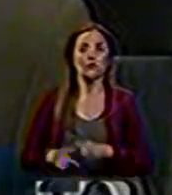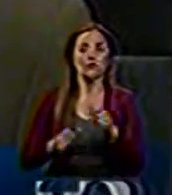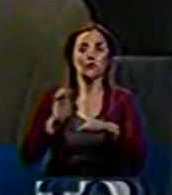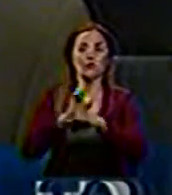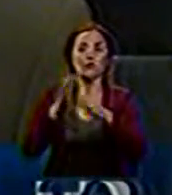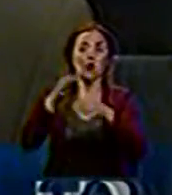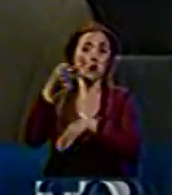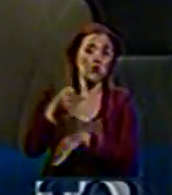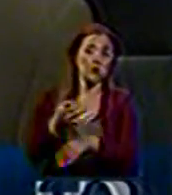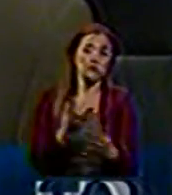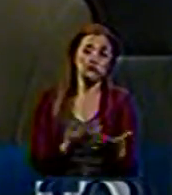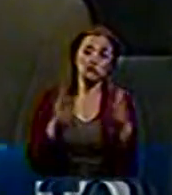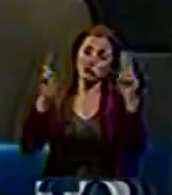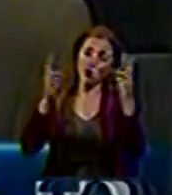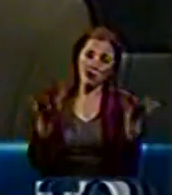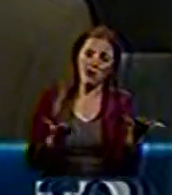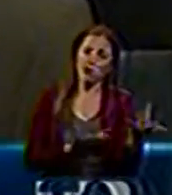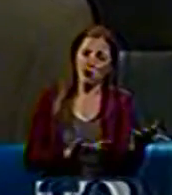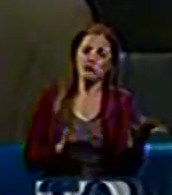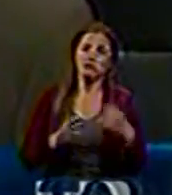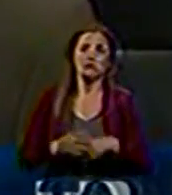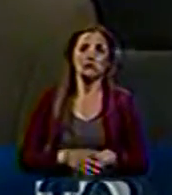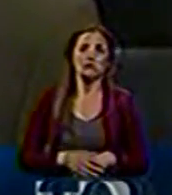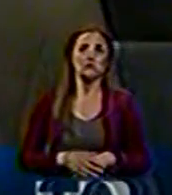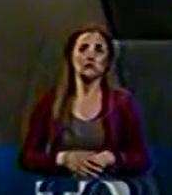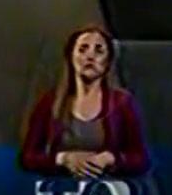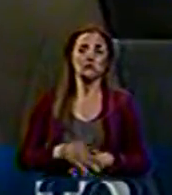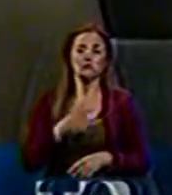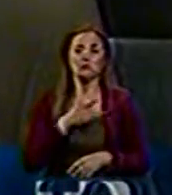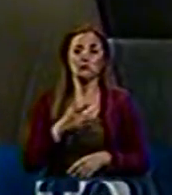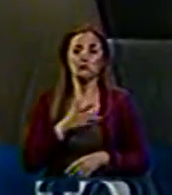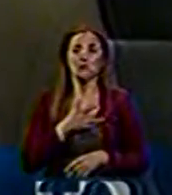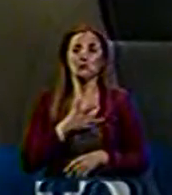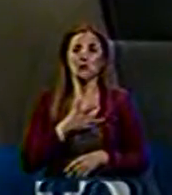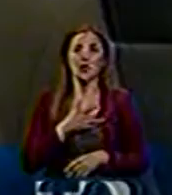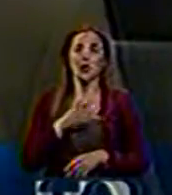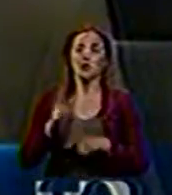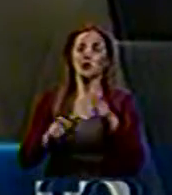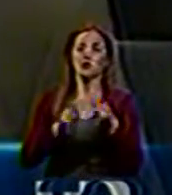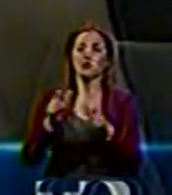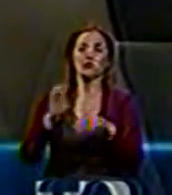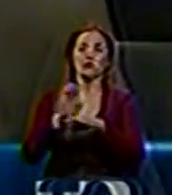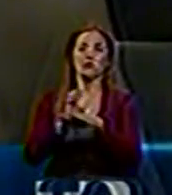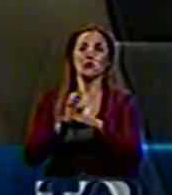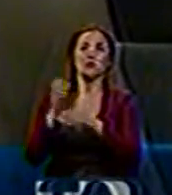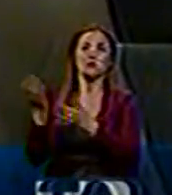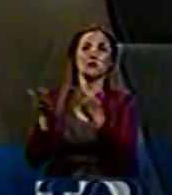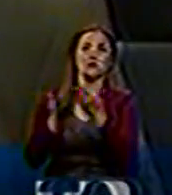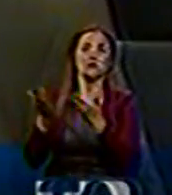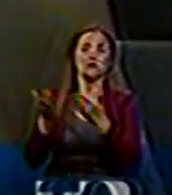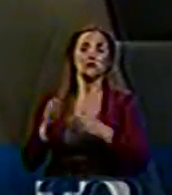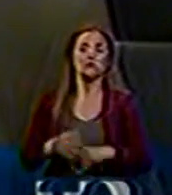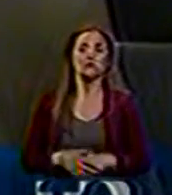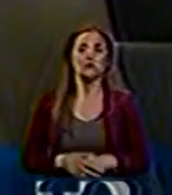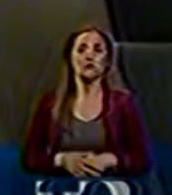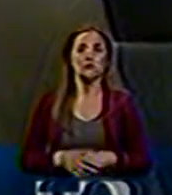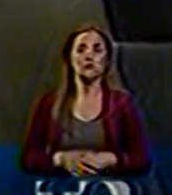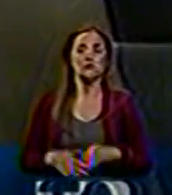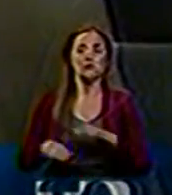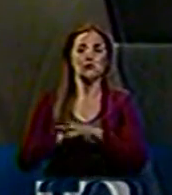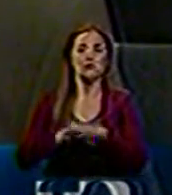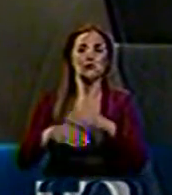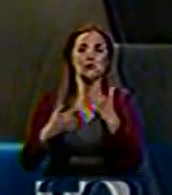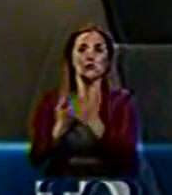ecuatoriano. Nos ha inspirado el deseo de servirle y dejar las bases para